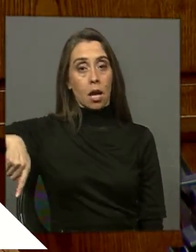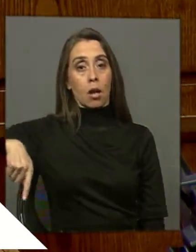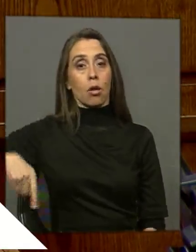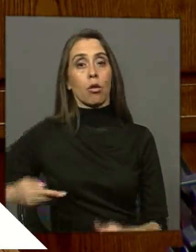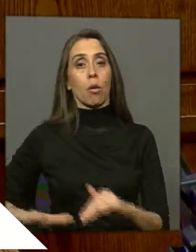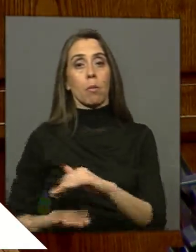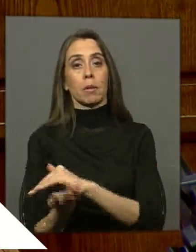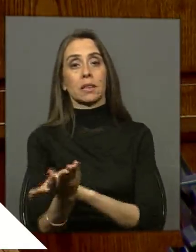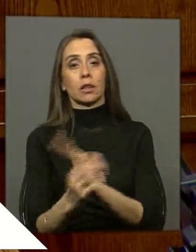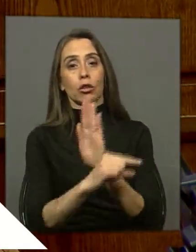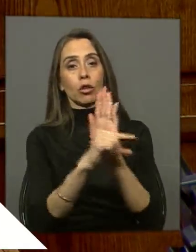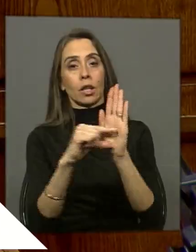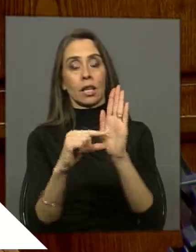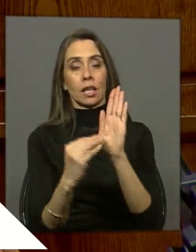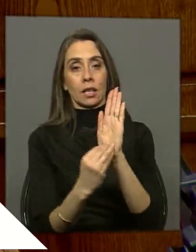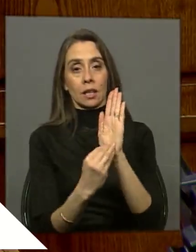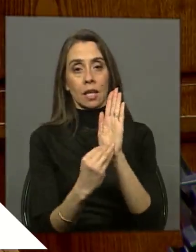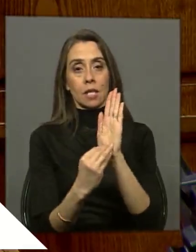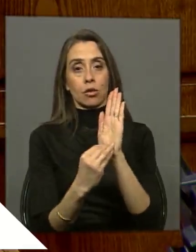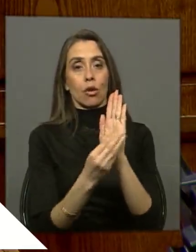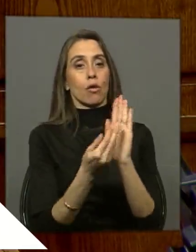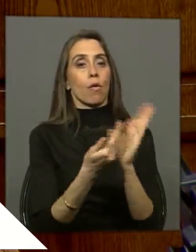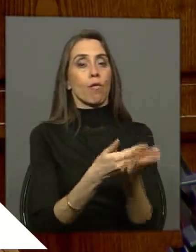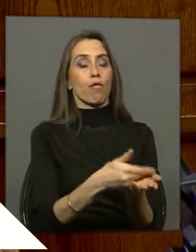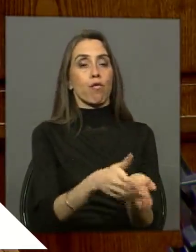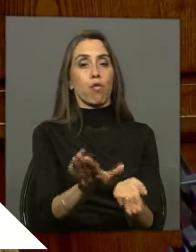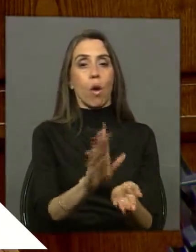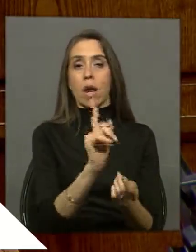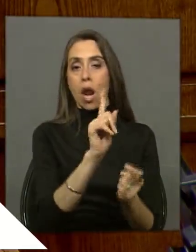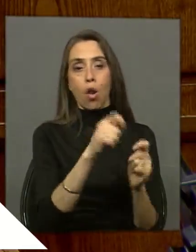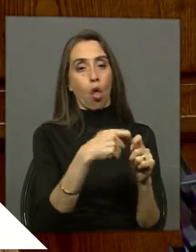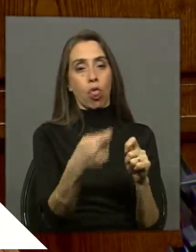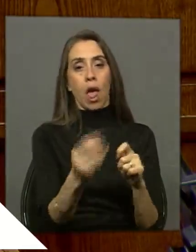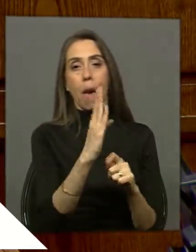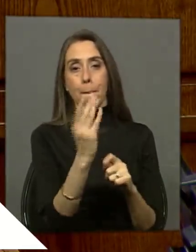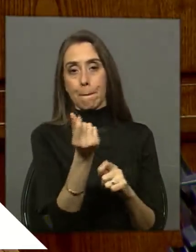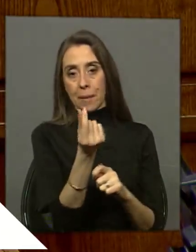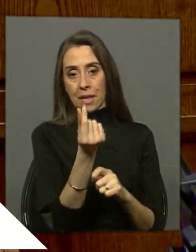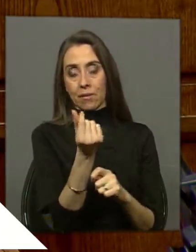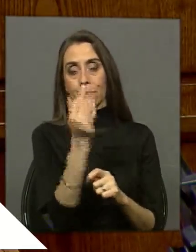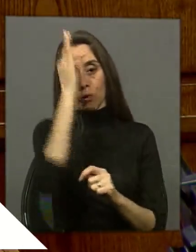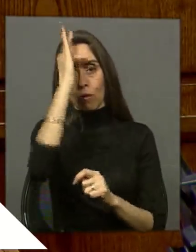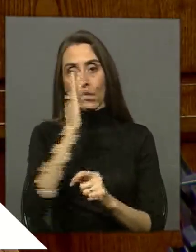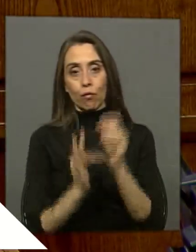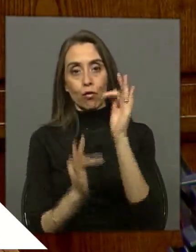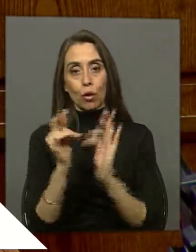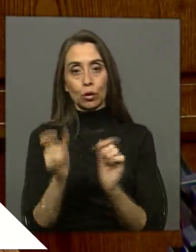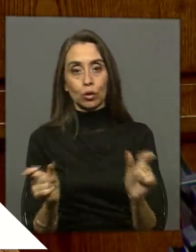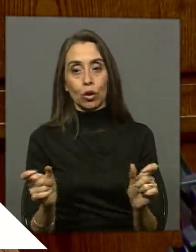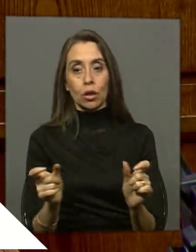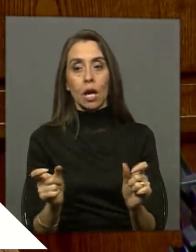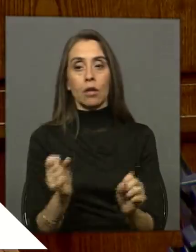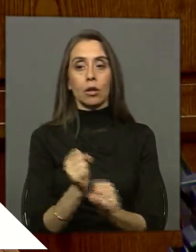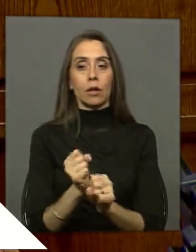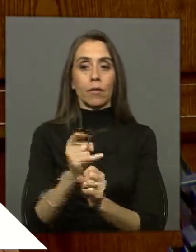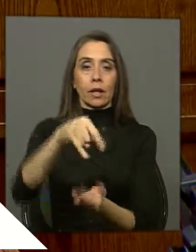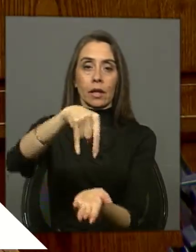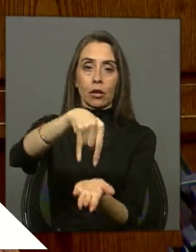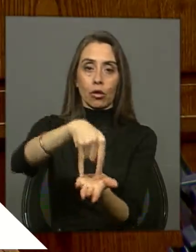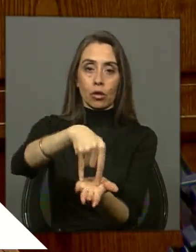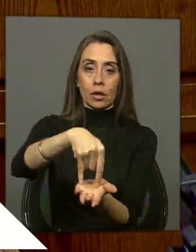indicación mejor, que dejaba fuera de estos beneficios a los funcionarios del Congreso Nacional.